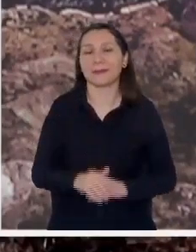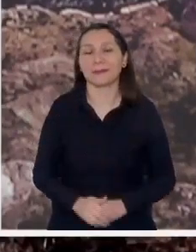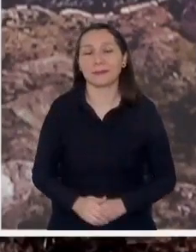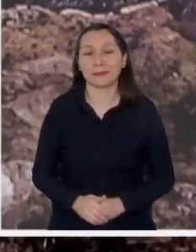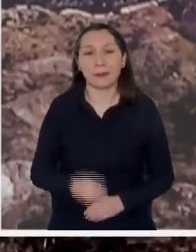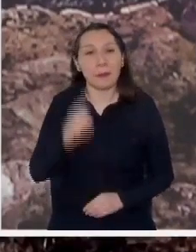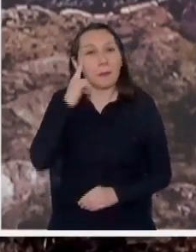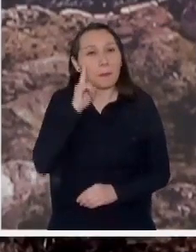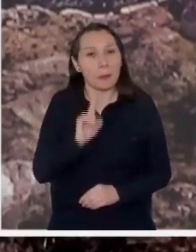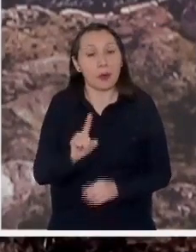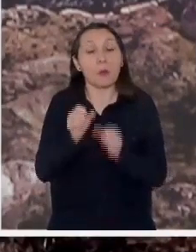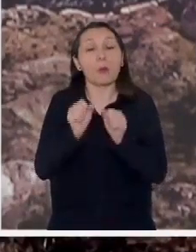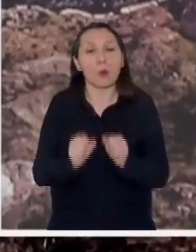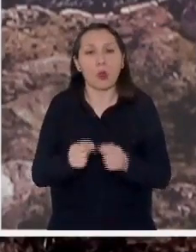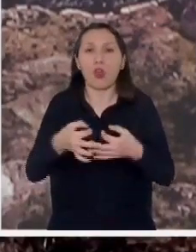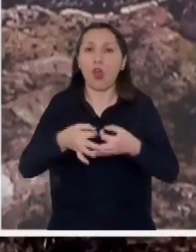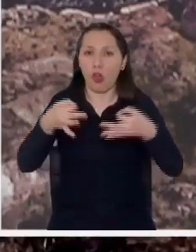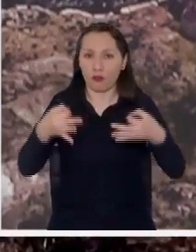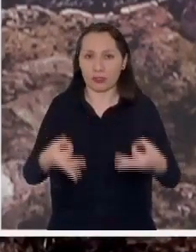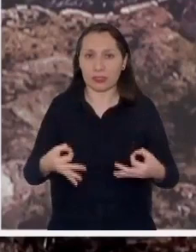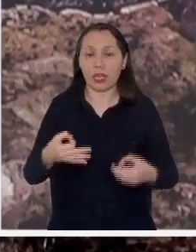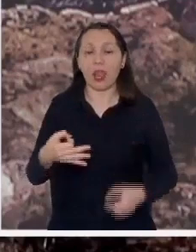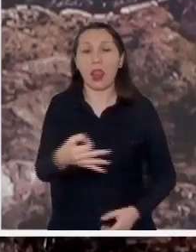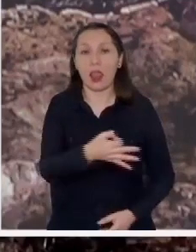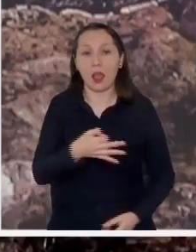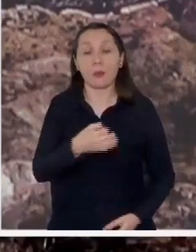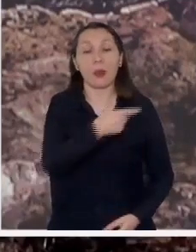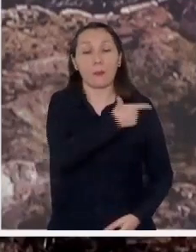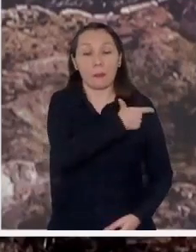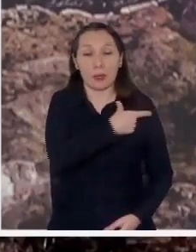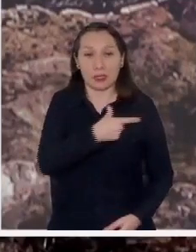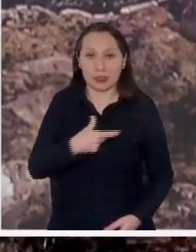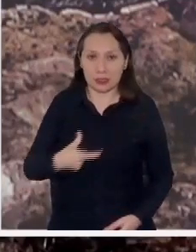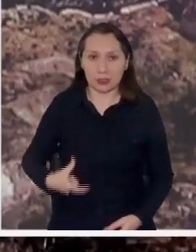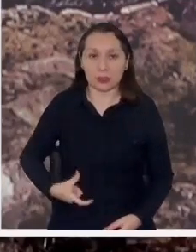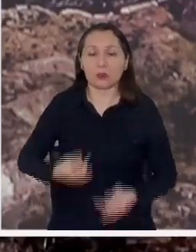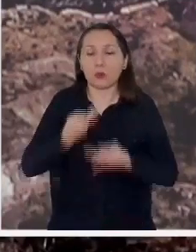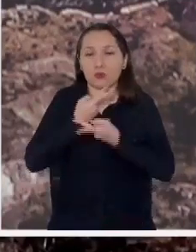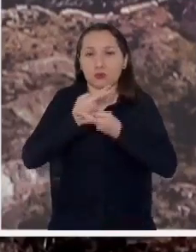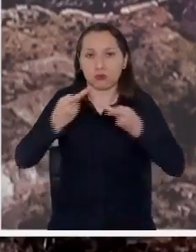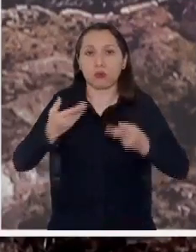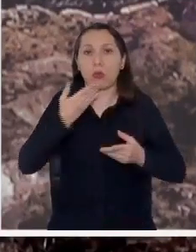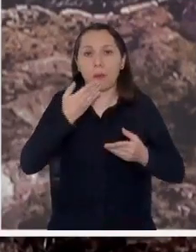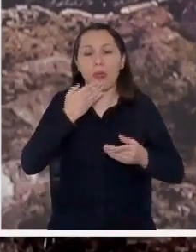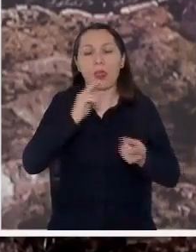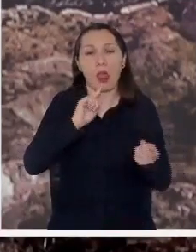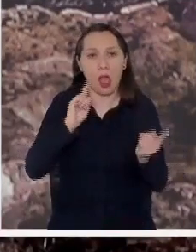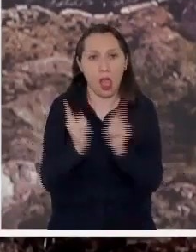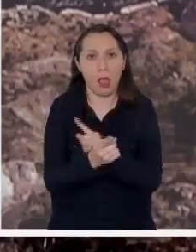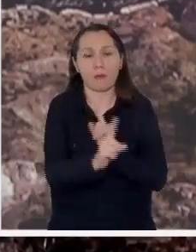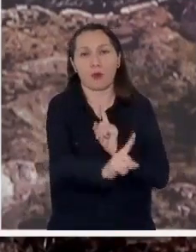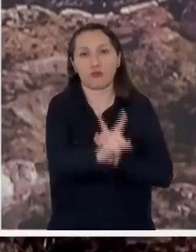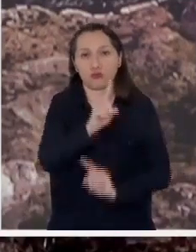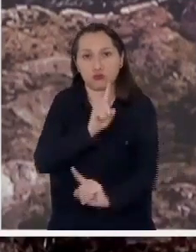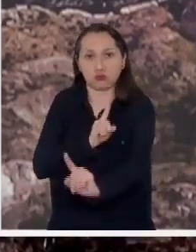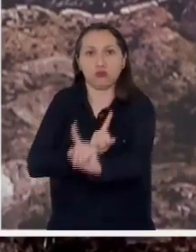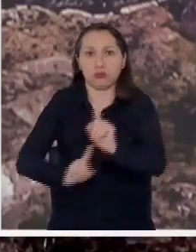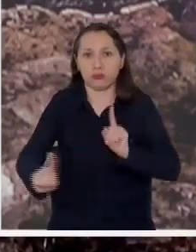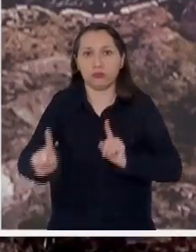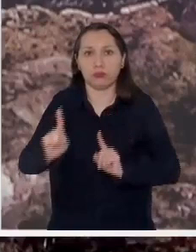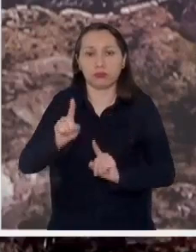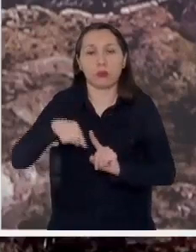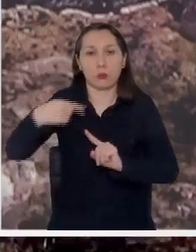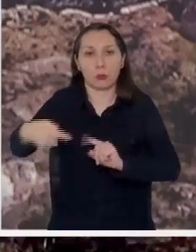pero podemos hacer oficial desde la moneda que el presidente va a anunciar también cambios en las próximas